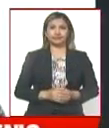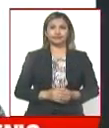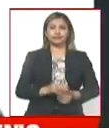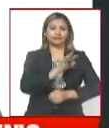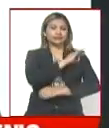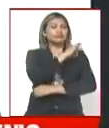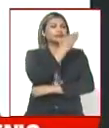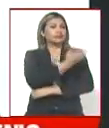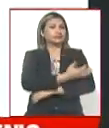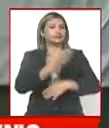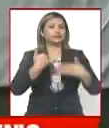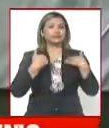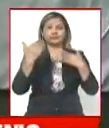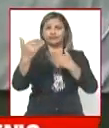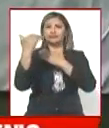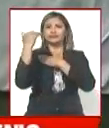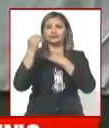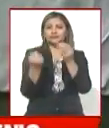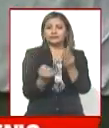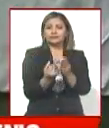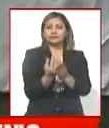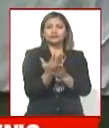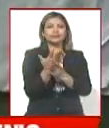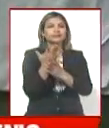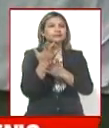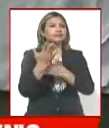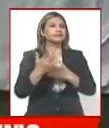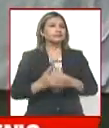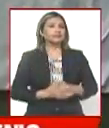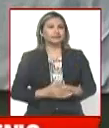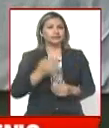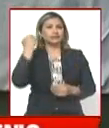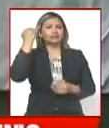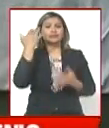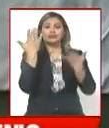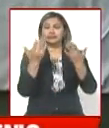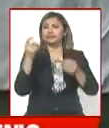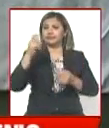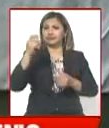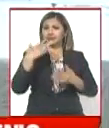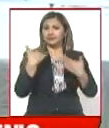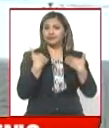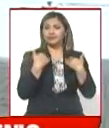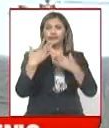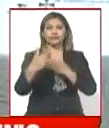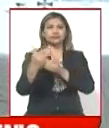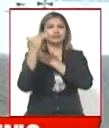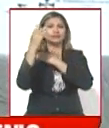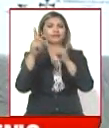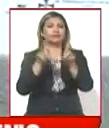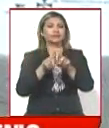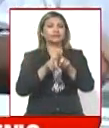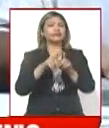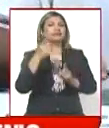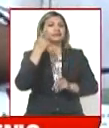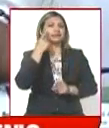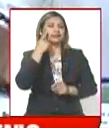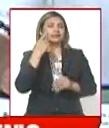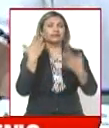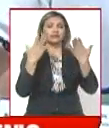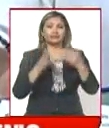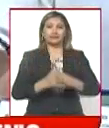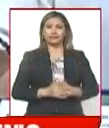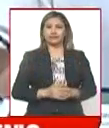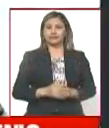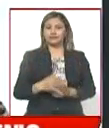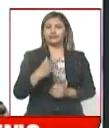ese esfuerzo que tiene Santa Cruz, productivo, emprendedor, y ahora necesitamos que Santa Cruz también se reconozca